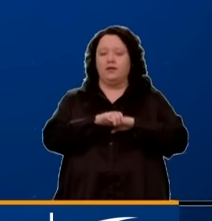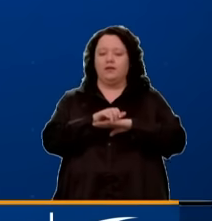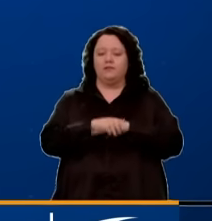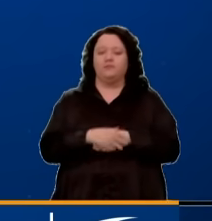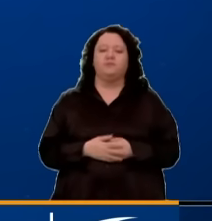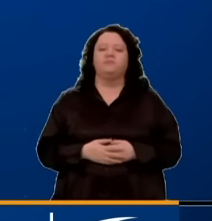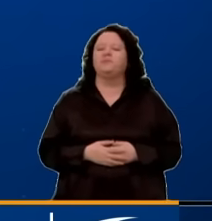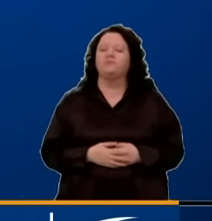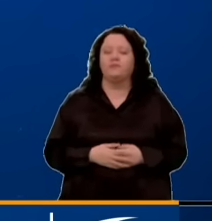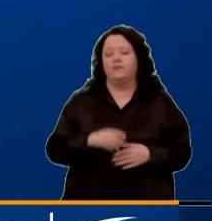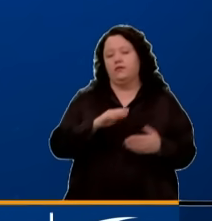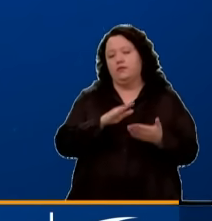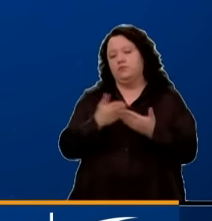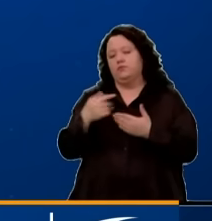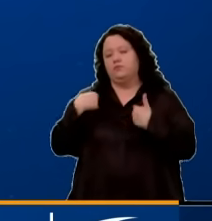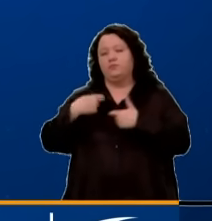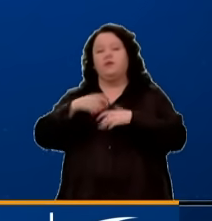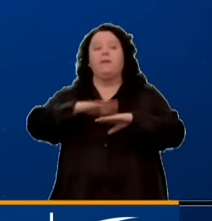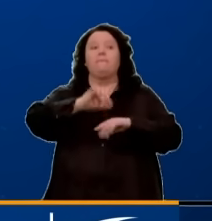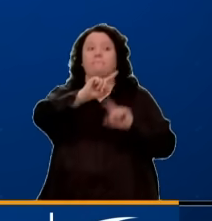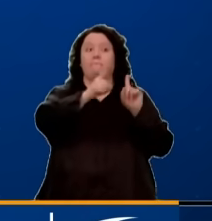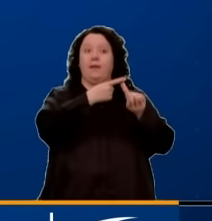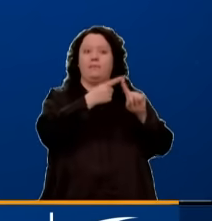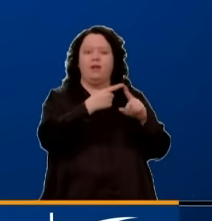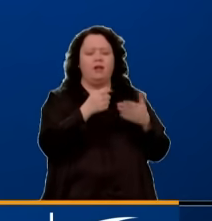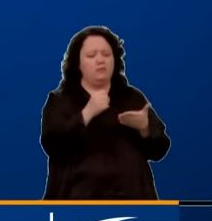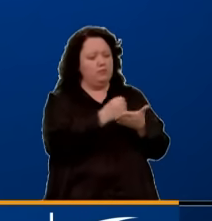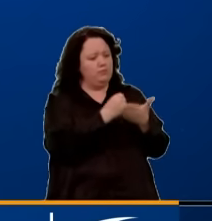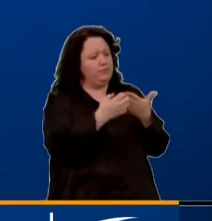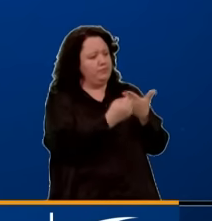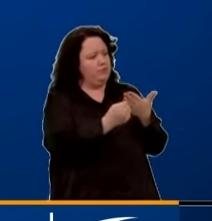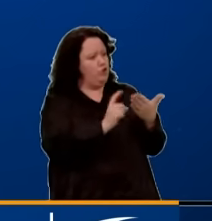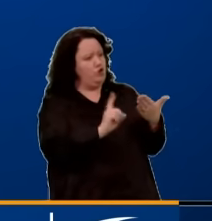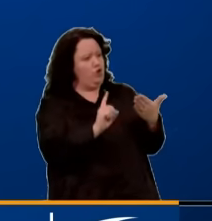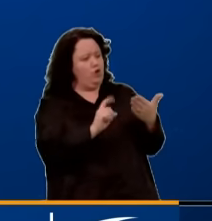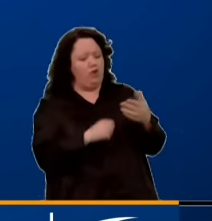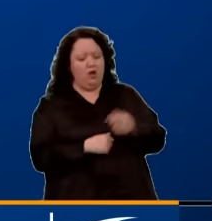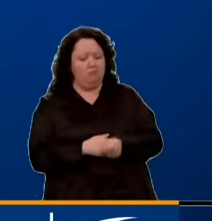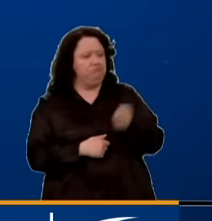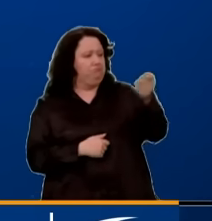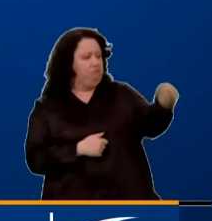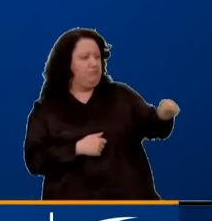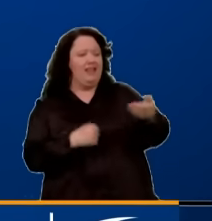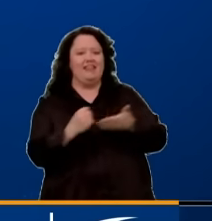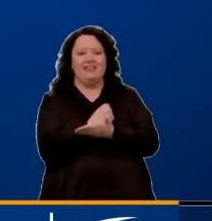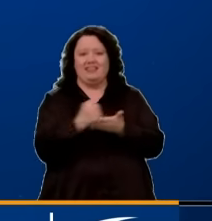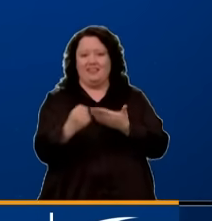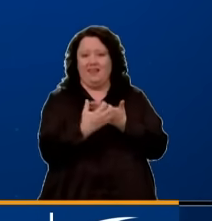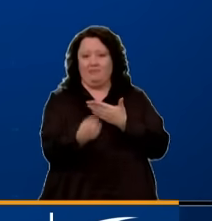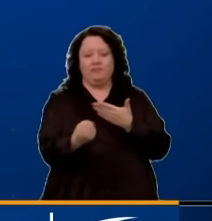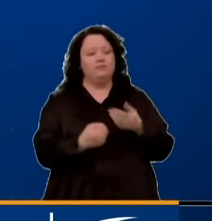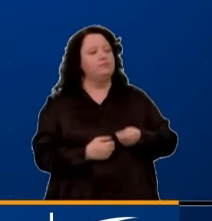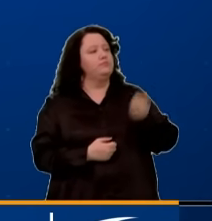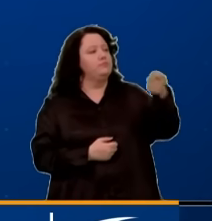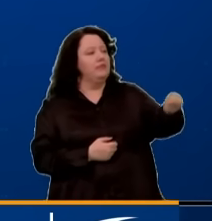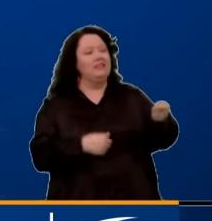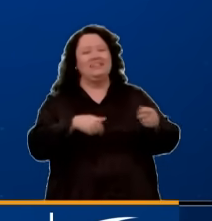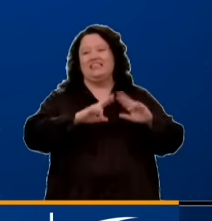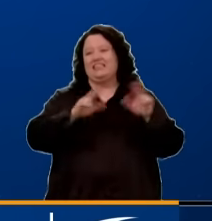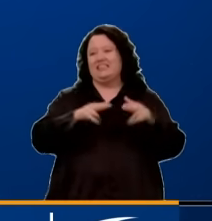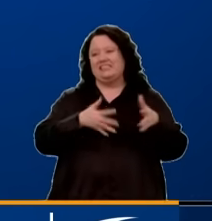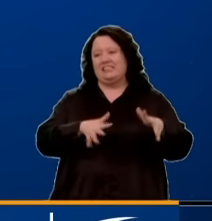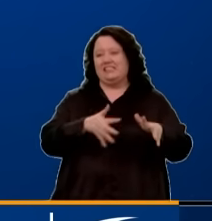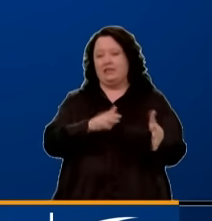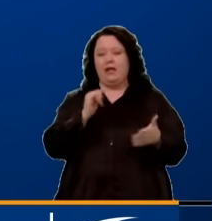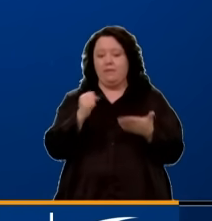En la primera transacción ella me dijo que la transacción no pasó. Luego le di mi tarjeta de crédito a ella. Me dijo que la conexión de internet era inestable y